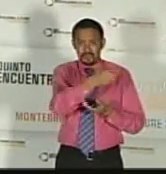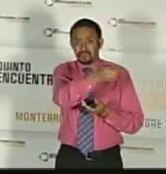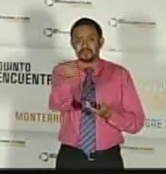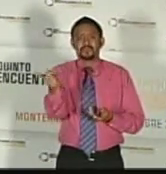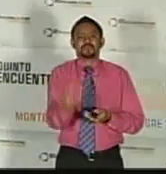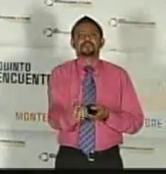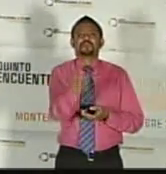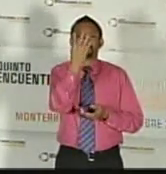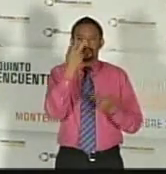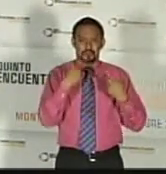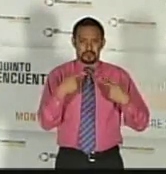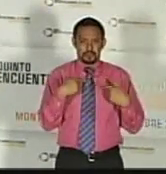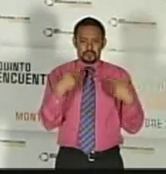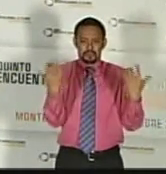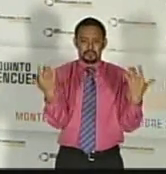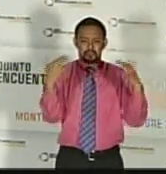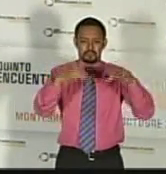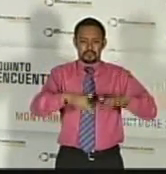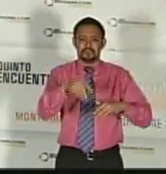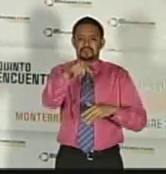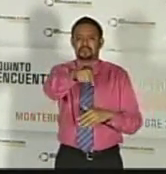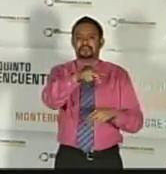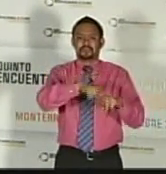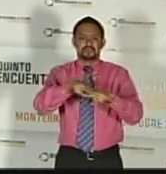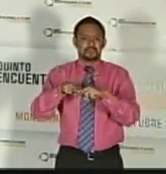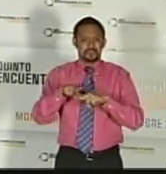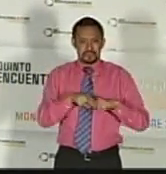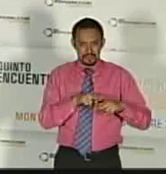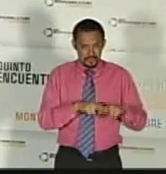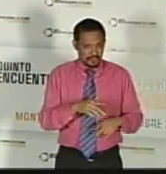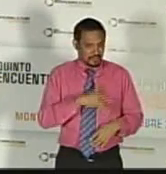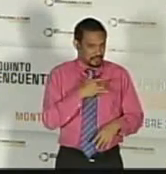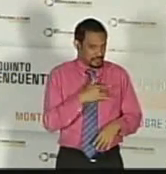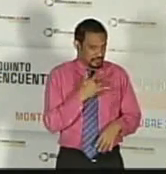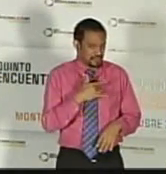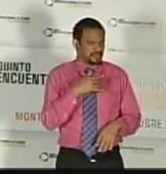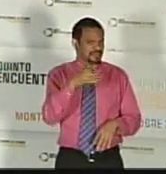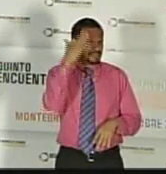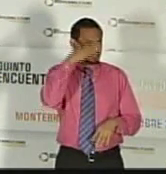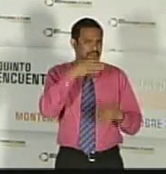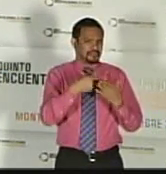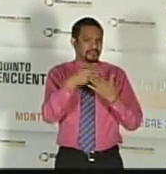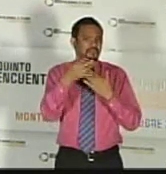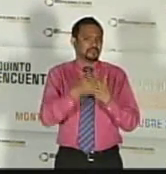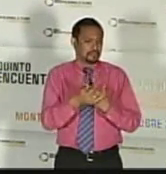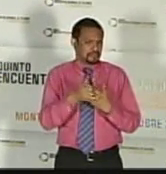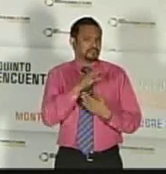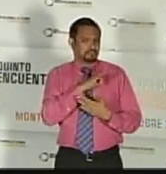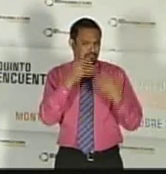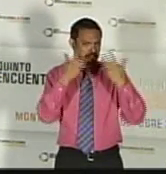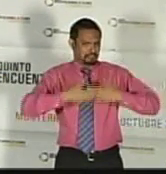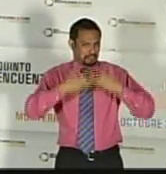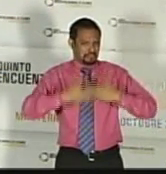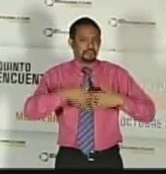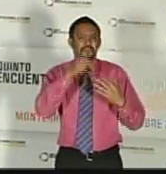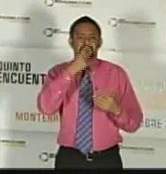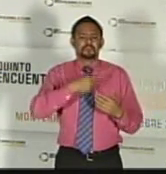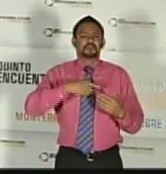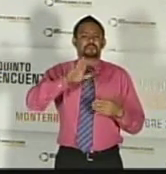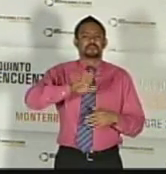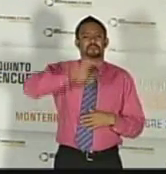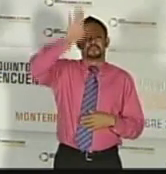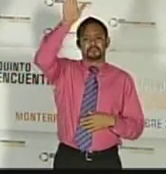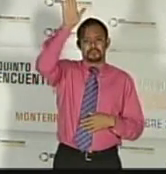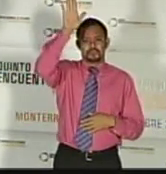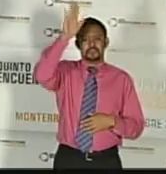están aquí presentes en este público sienten que saben de proyectos que funcionan? A ver, levanten la mano los